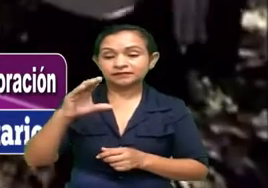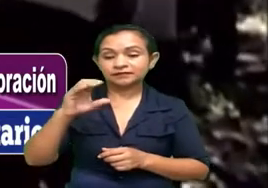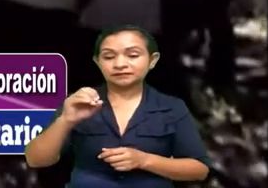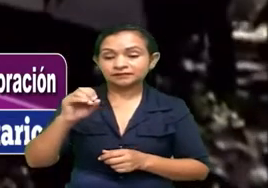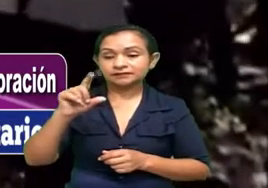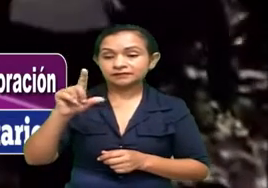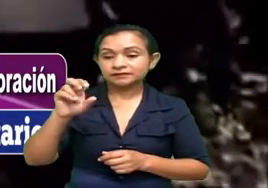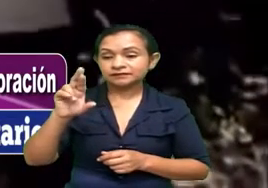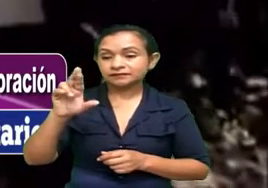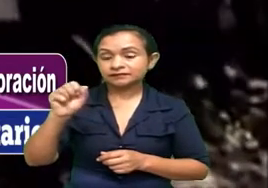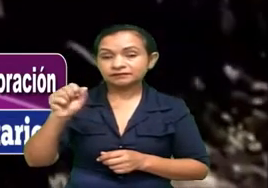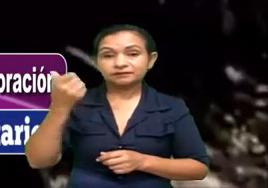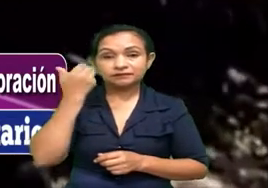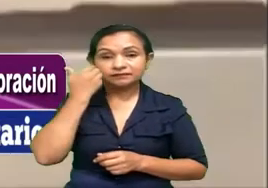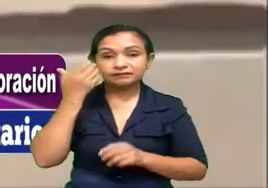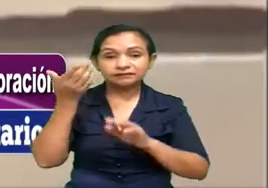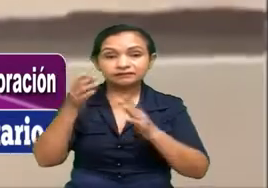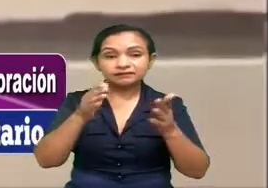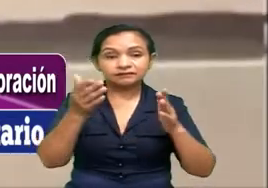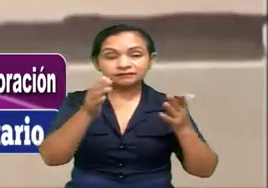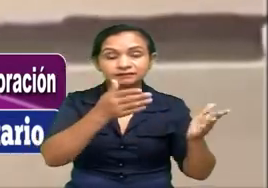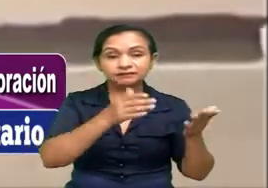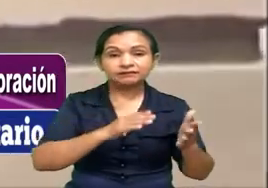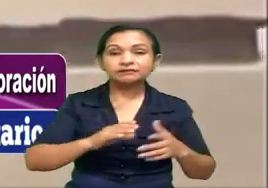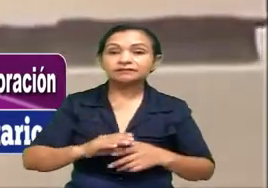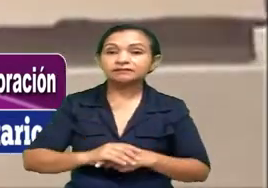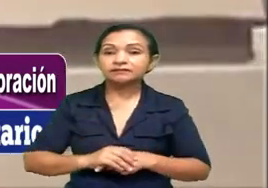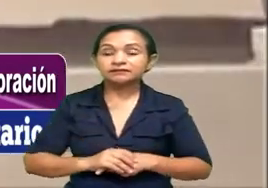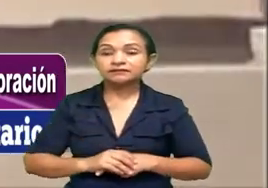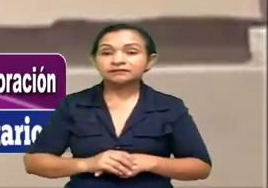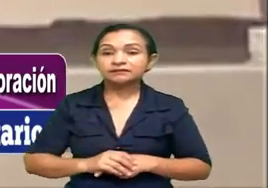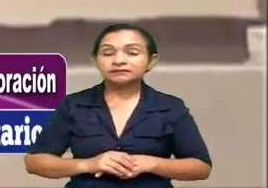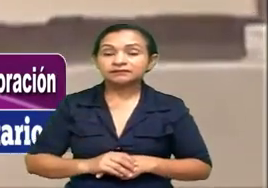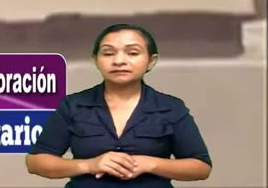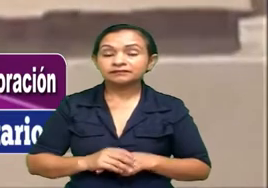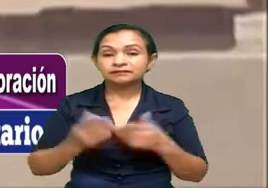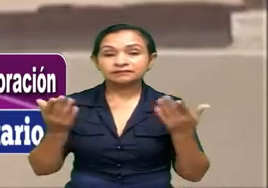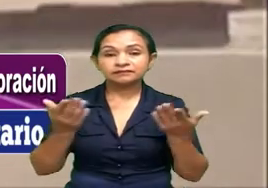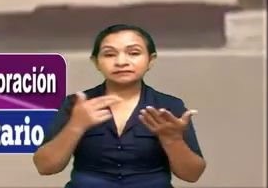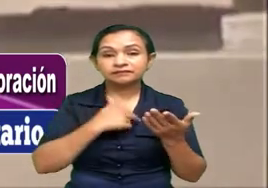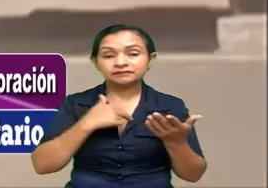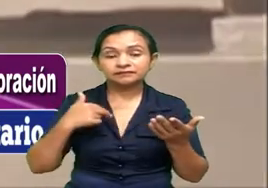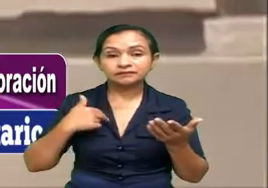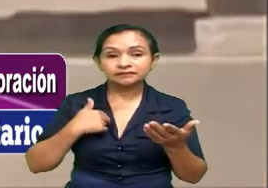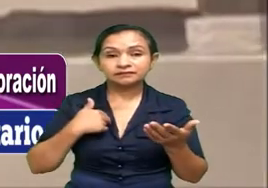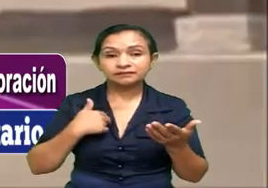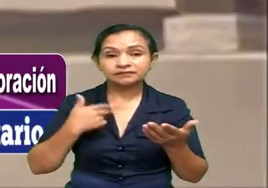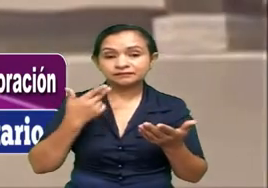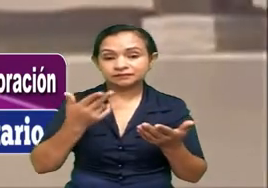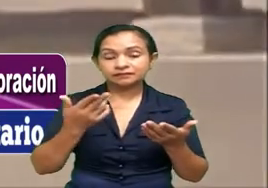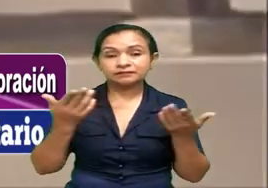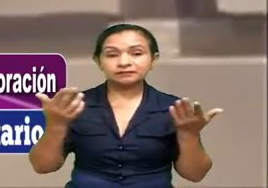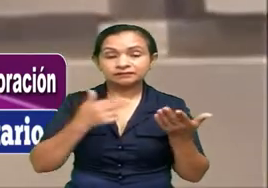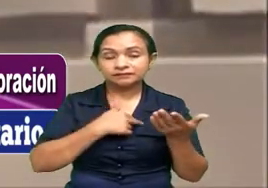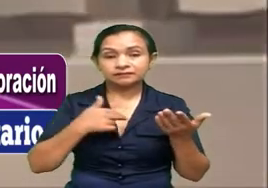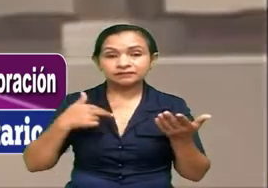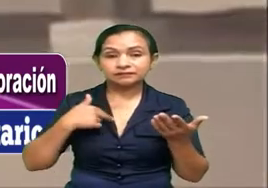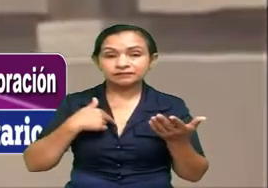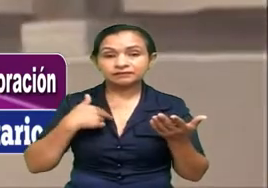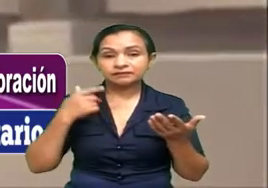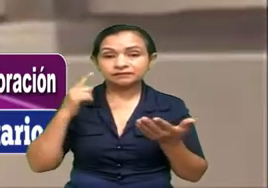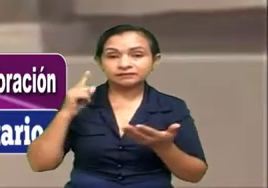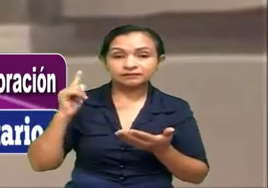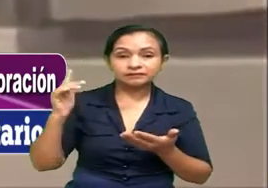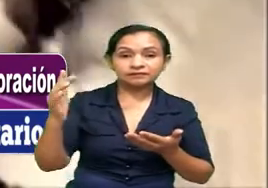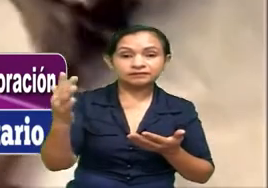situación de la intención de posesionarse de todo